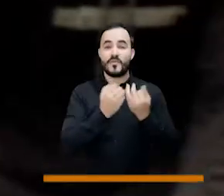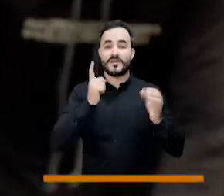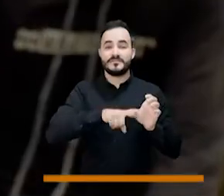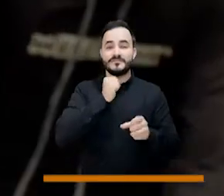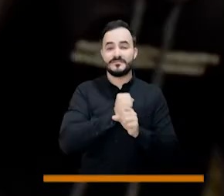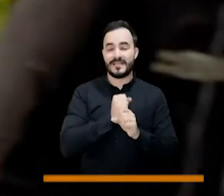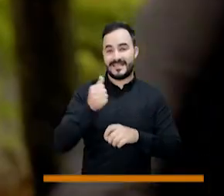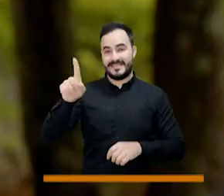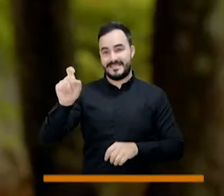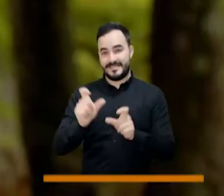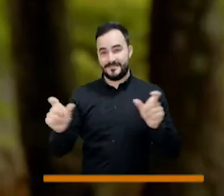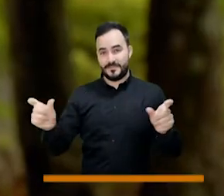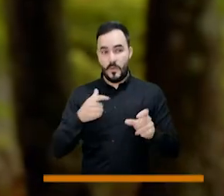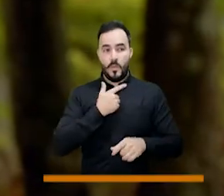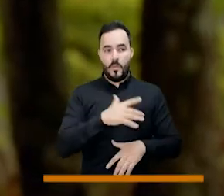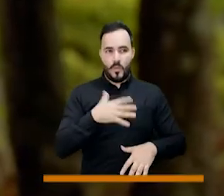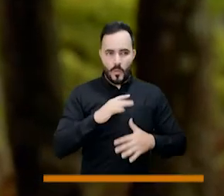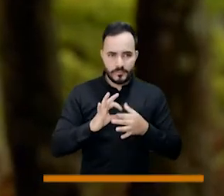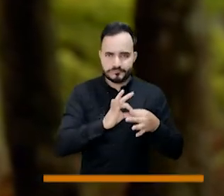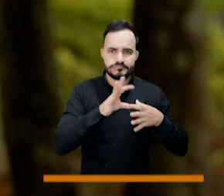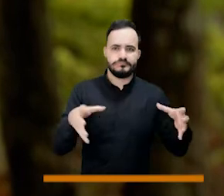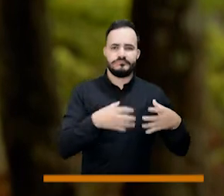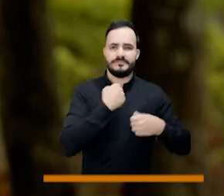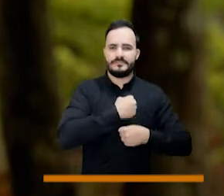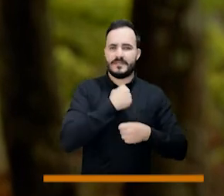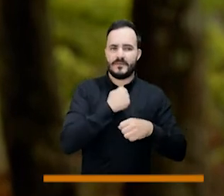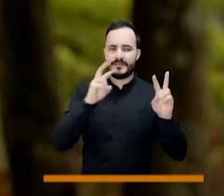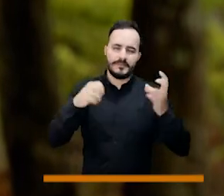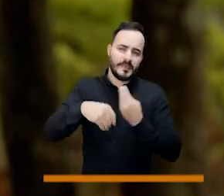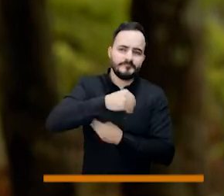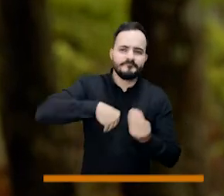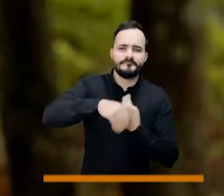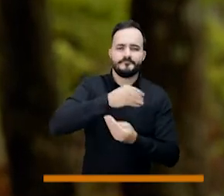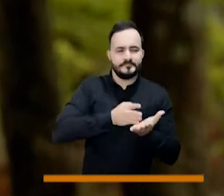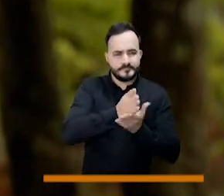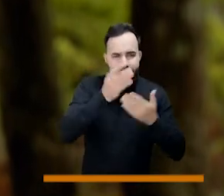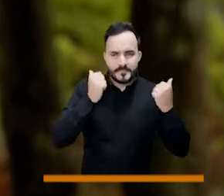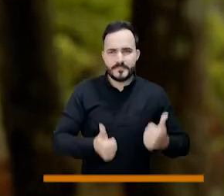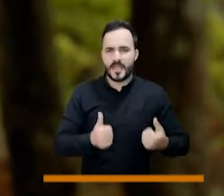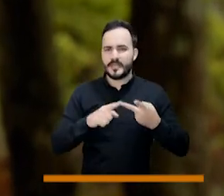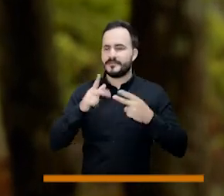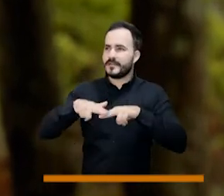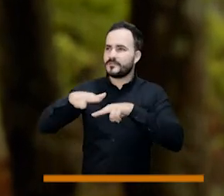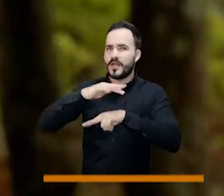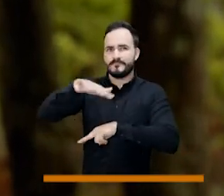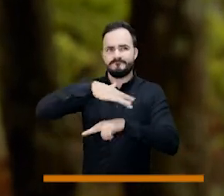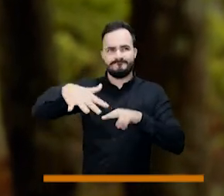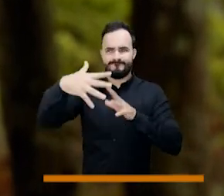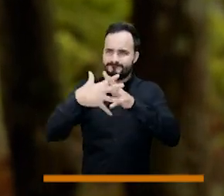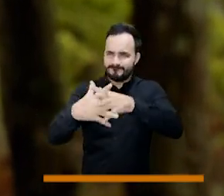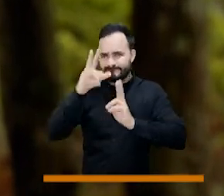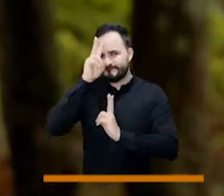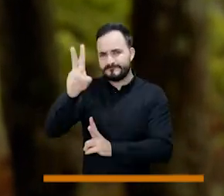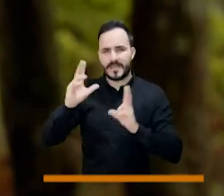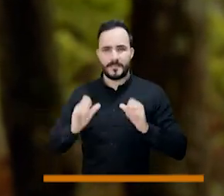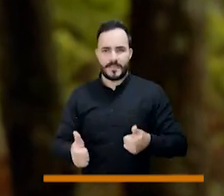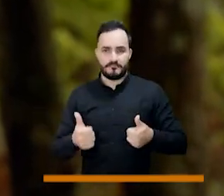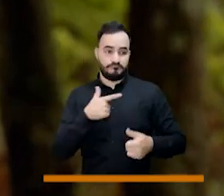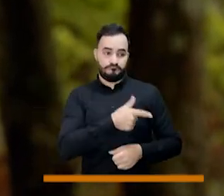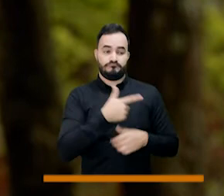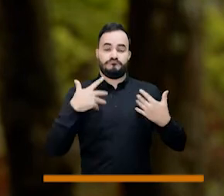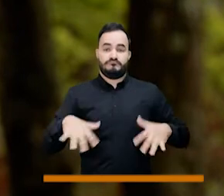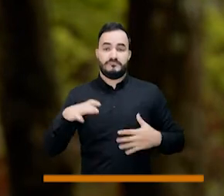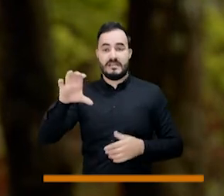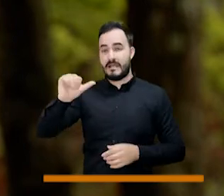personas ligadas a los procesos de desarrollo sostenible, haciendo ajustes en materia de acción ecológica. Son